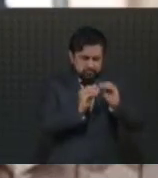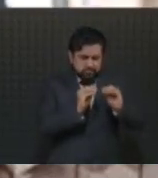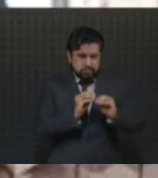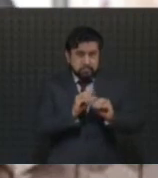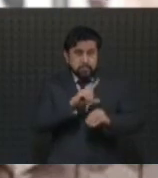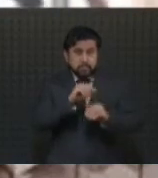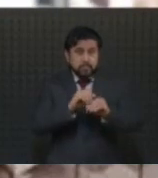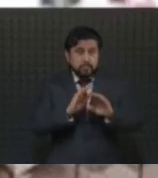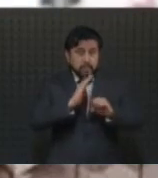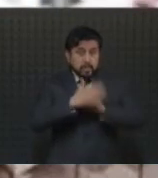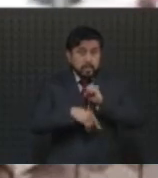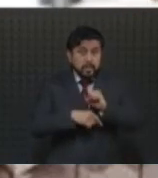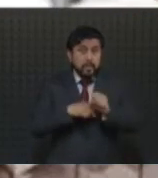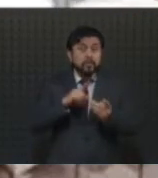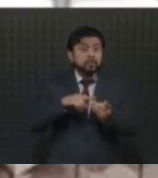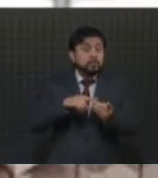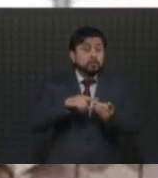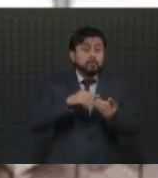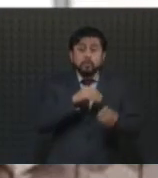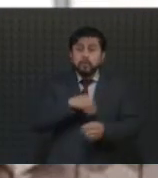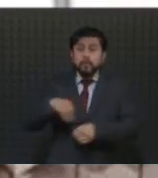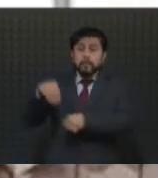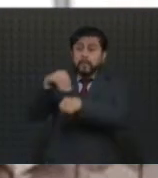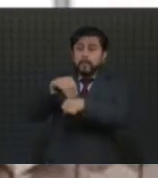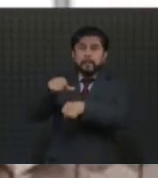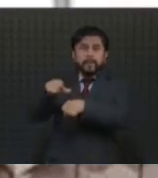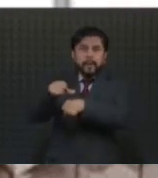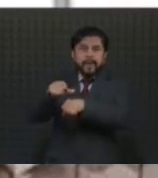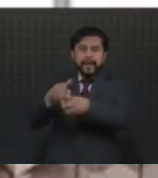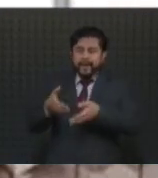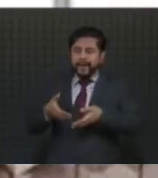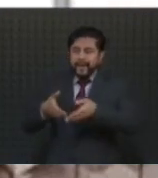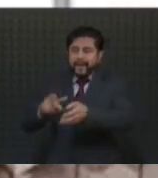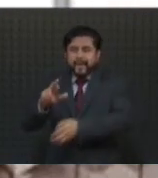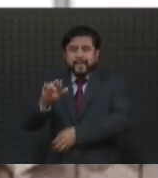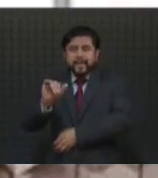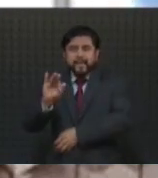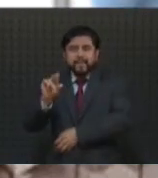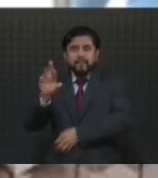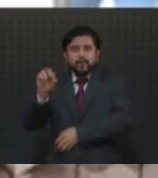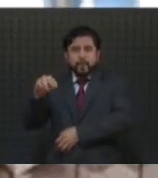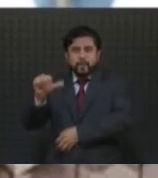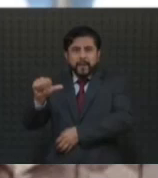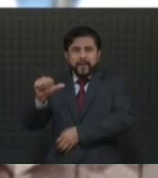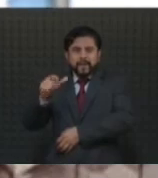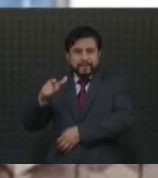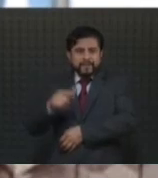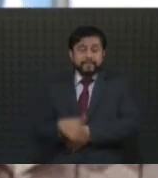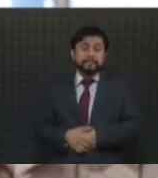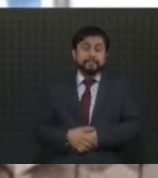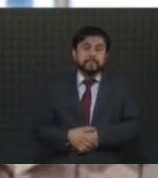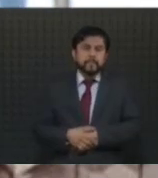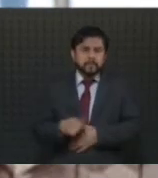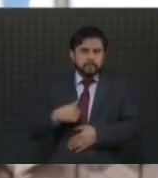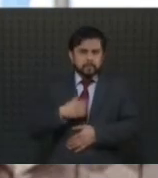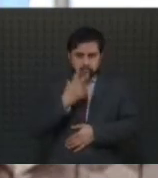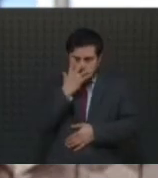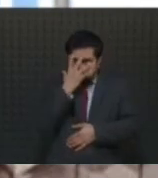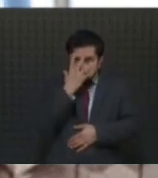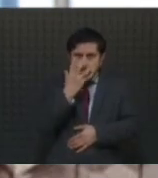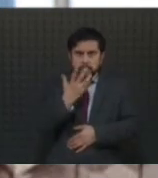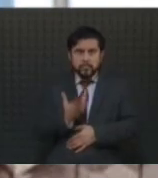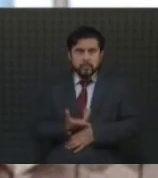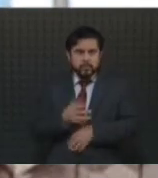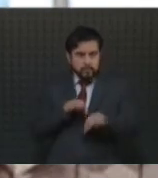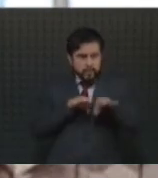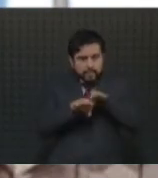una gran responsabilidad que yo tomo con gran seriedad y con un profundo